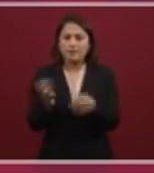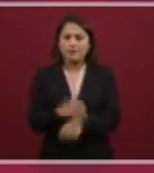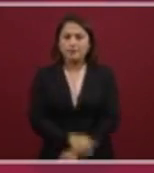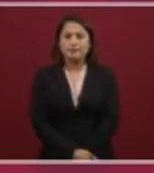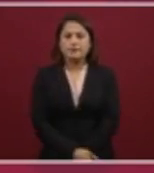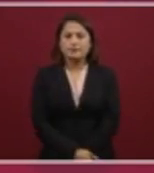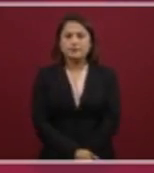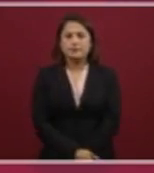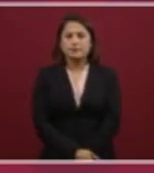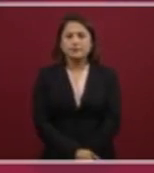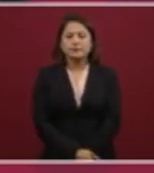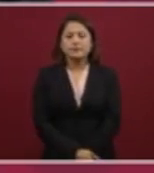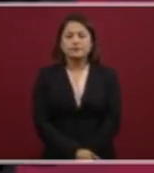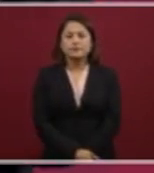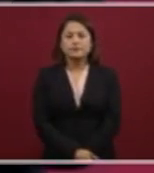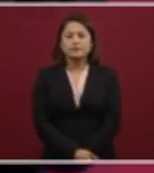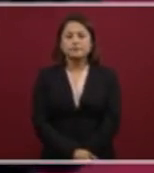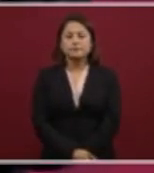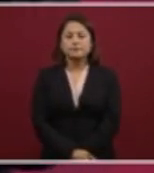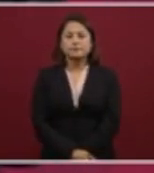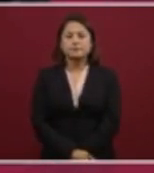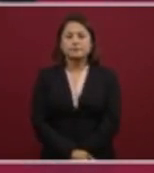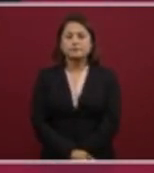son vicios